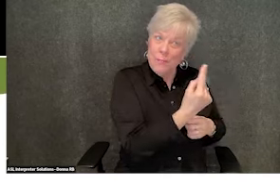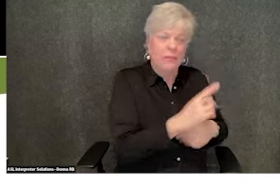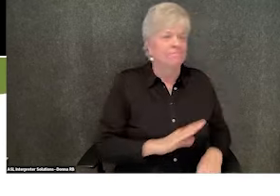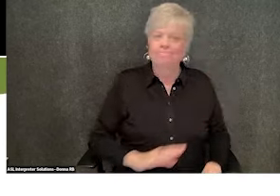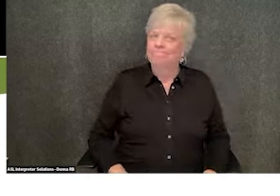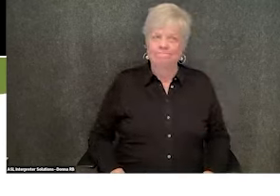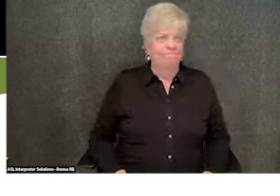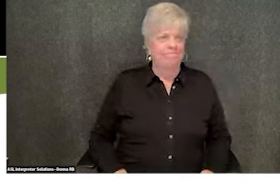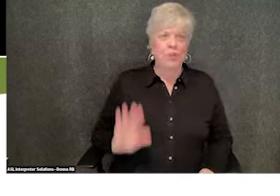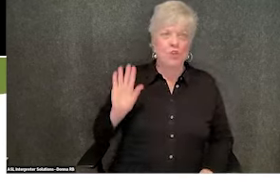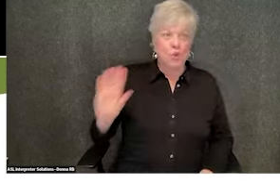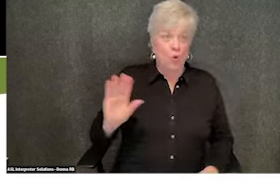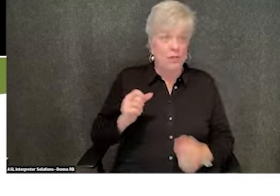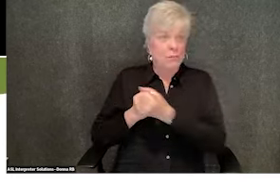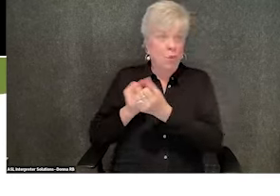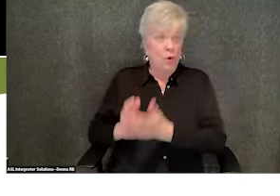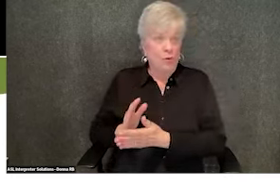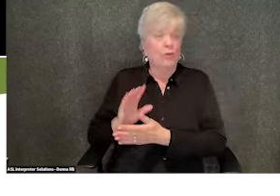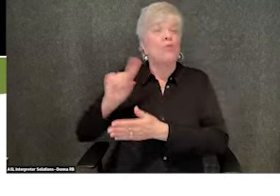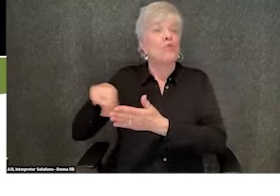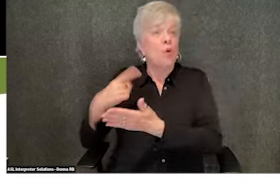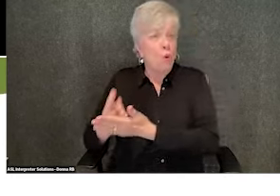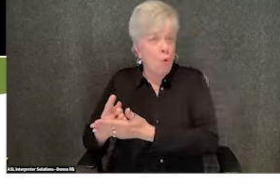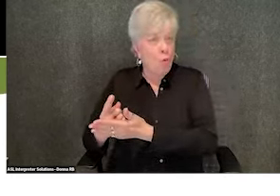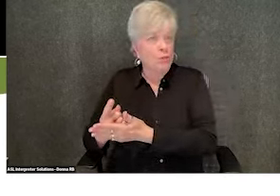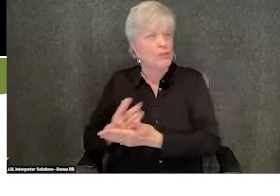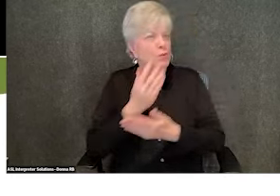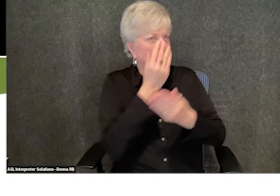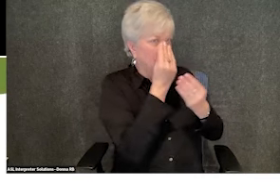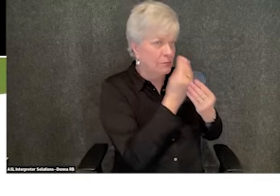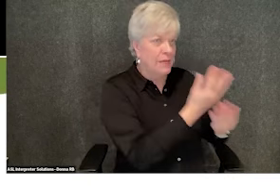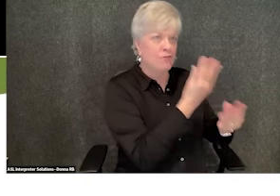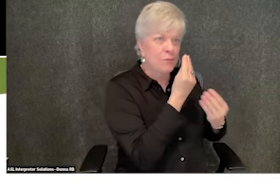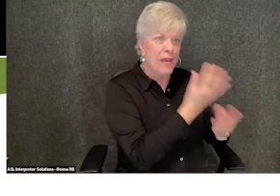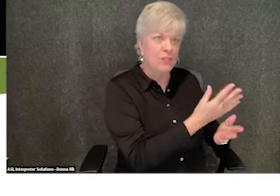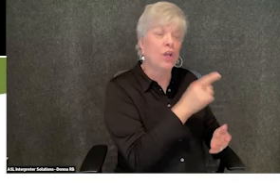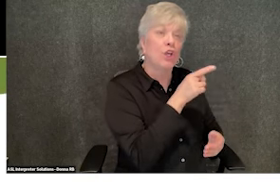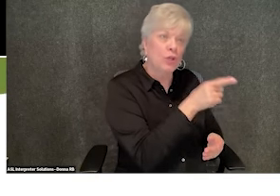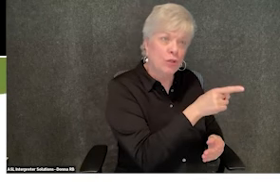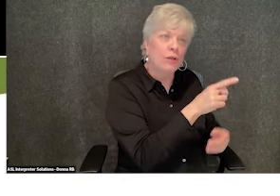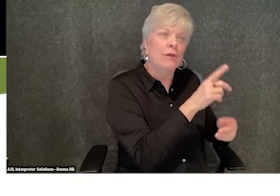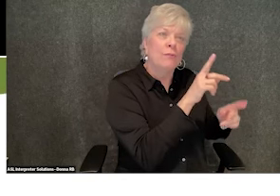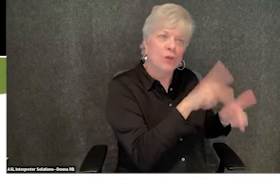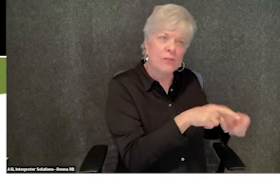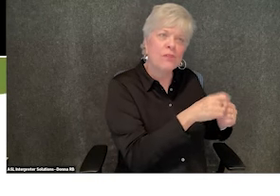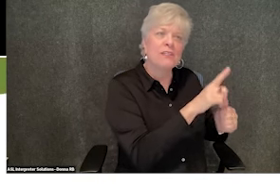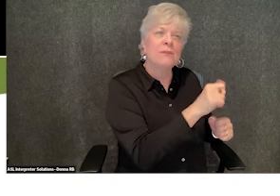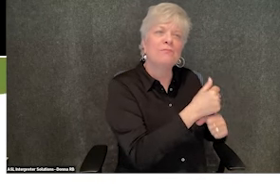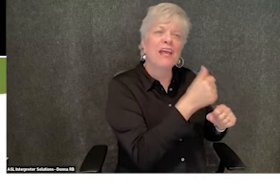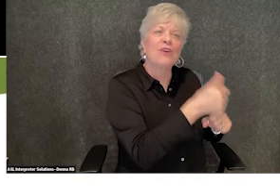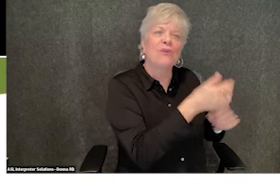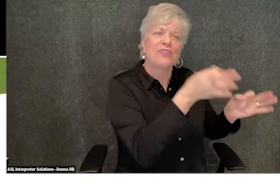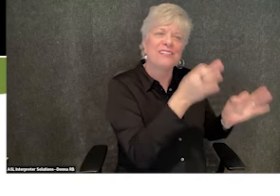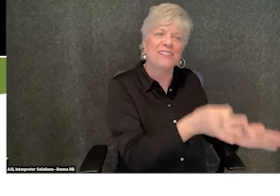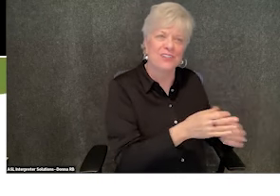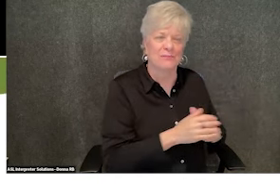toma decisiones. Su papel es ayudar a esa persona a tener suficiente información